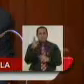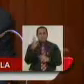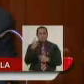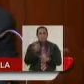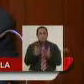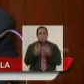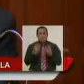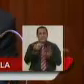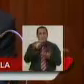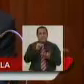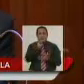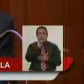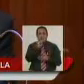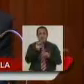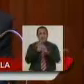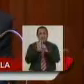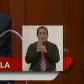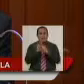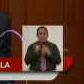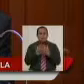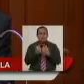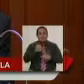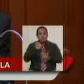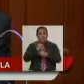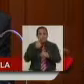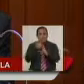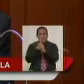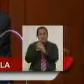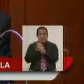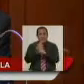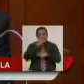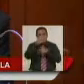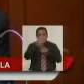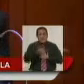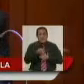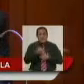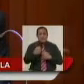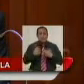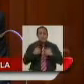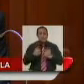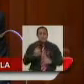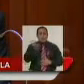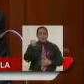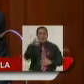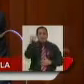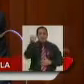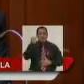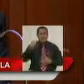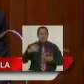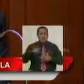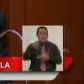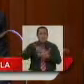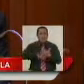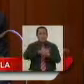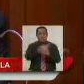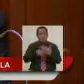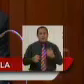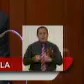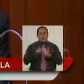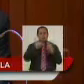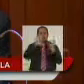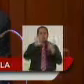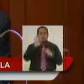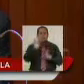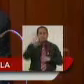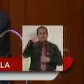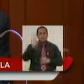ilegal. Como consecuencia de las acciones de interdicción minera, hemos logrado erradicar el